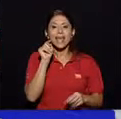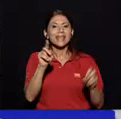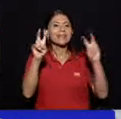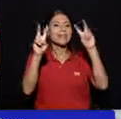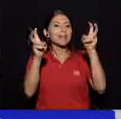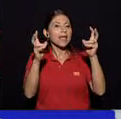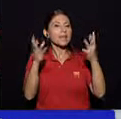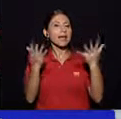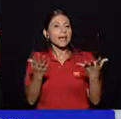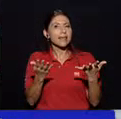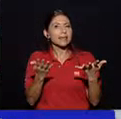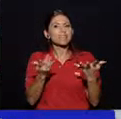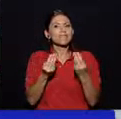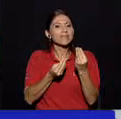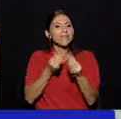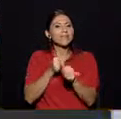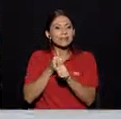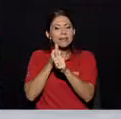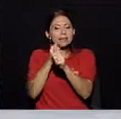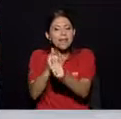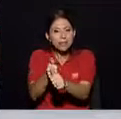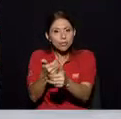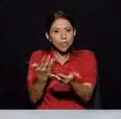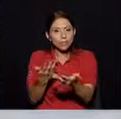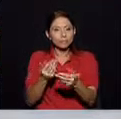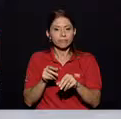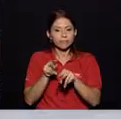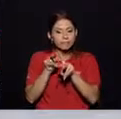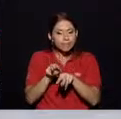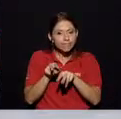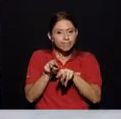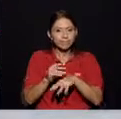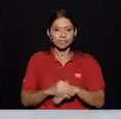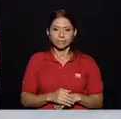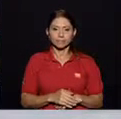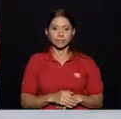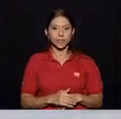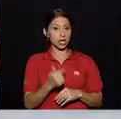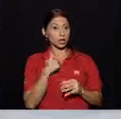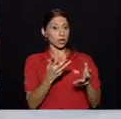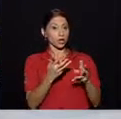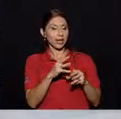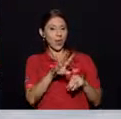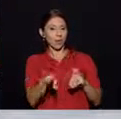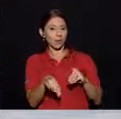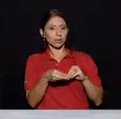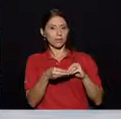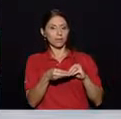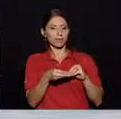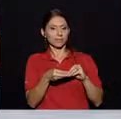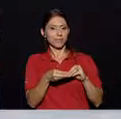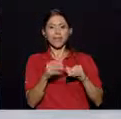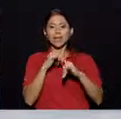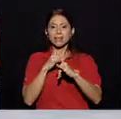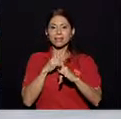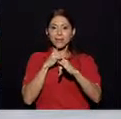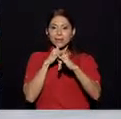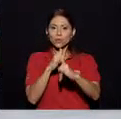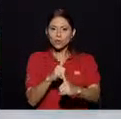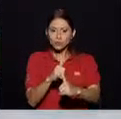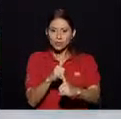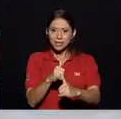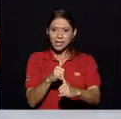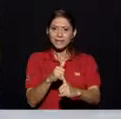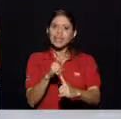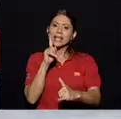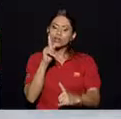es una lamentable obligación. Hay que hacerlo, pero ahí no está la solución del problema. Yo